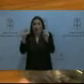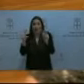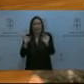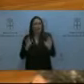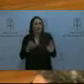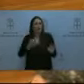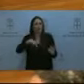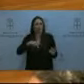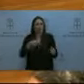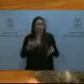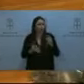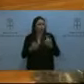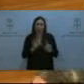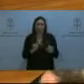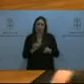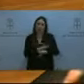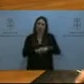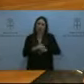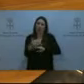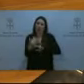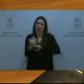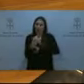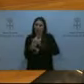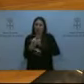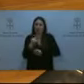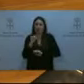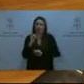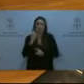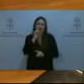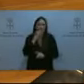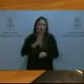Lo que no merecemos es que el Gobierno nos engañe, que mienta a los asturianos